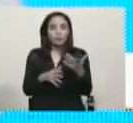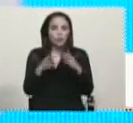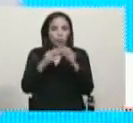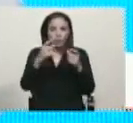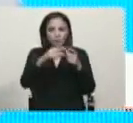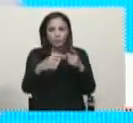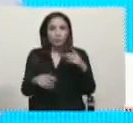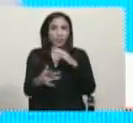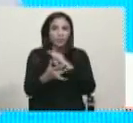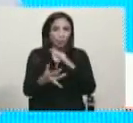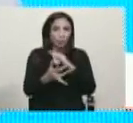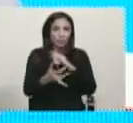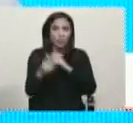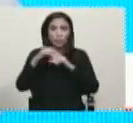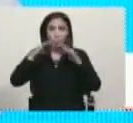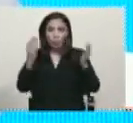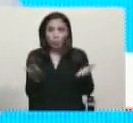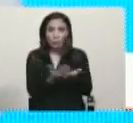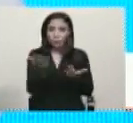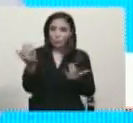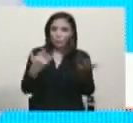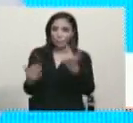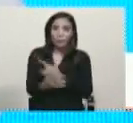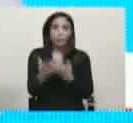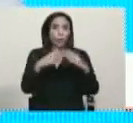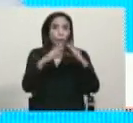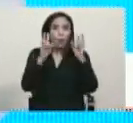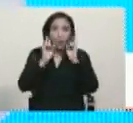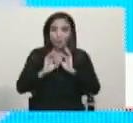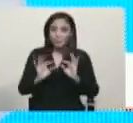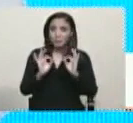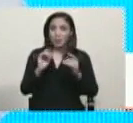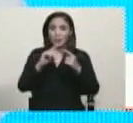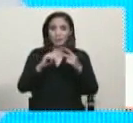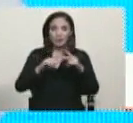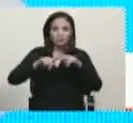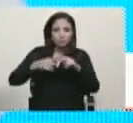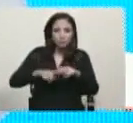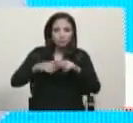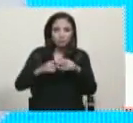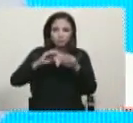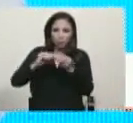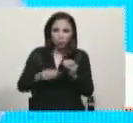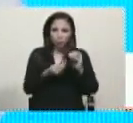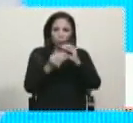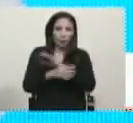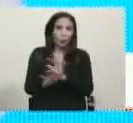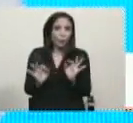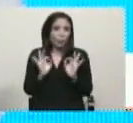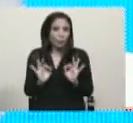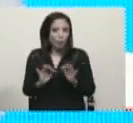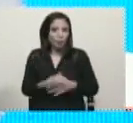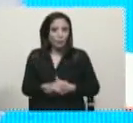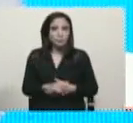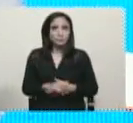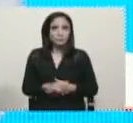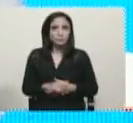mundo necesitan mantenimiento, necesitan reparaciones puntuales,